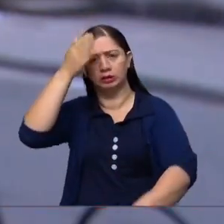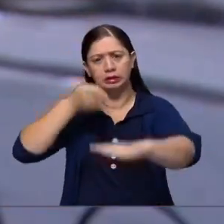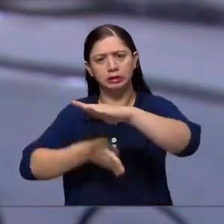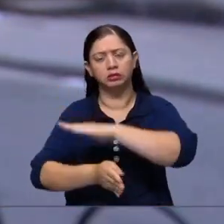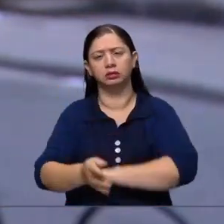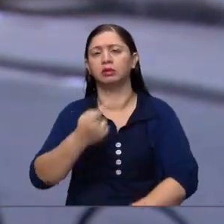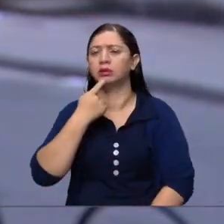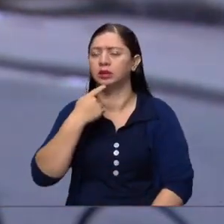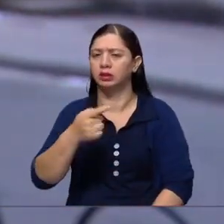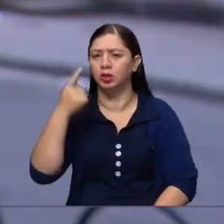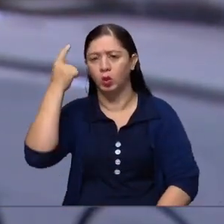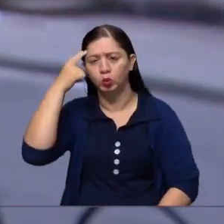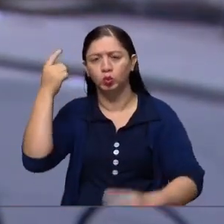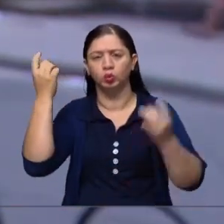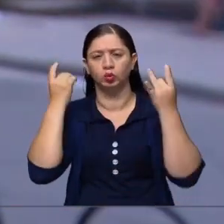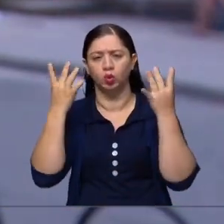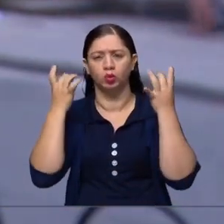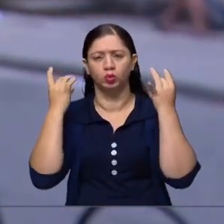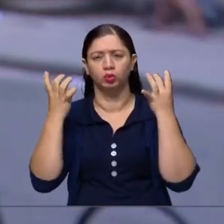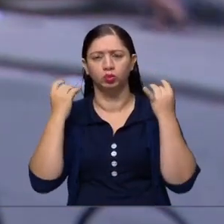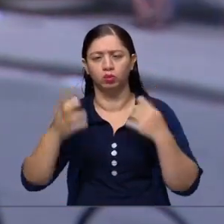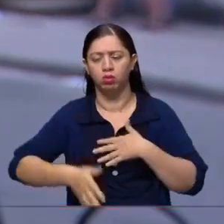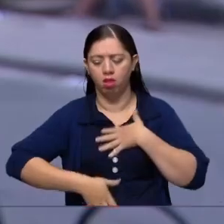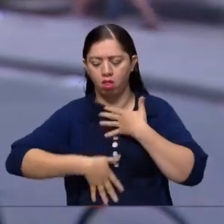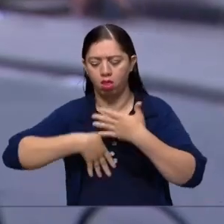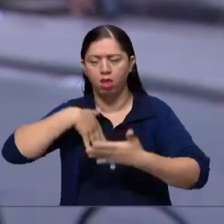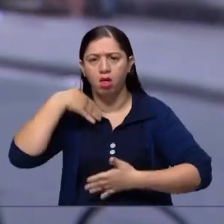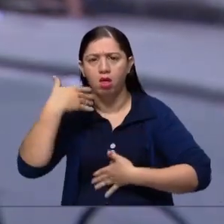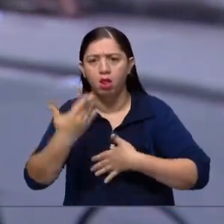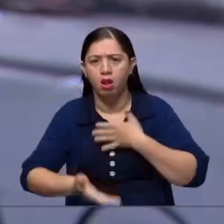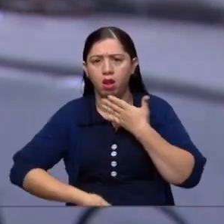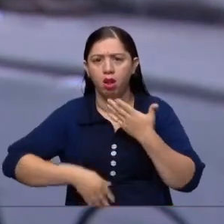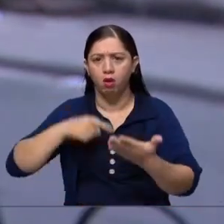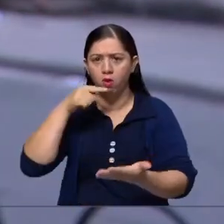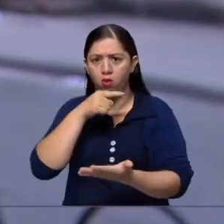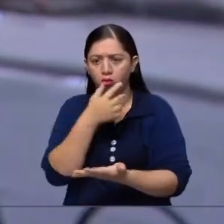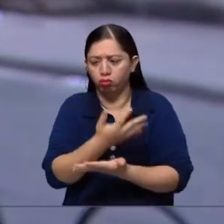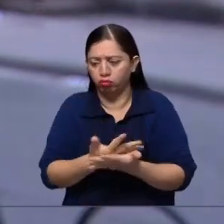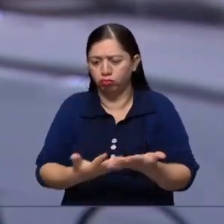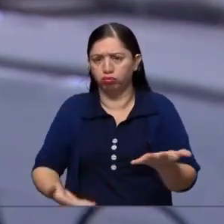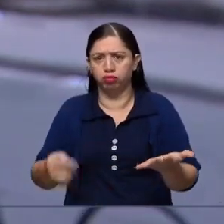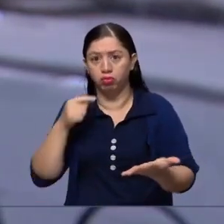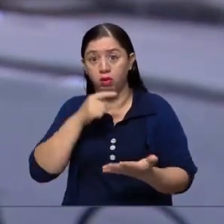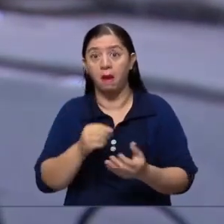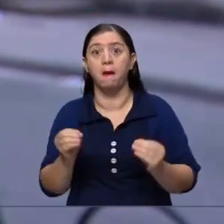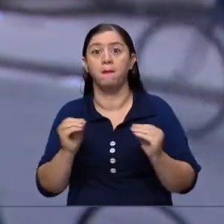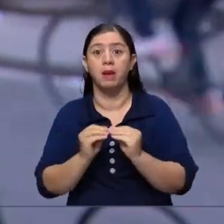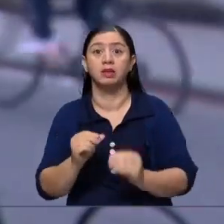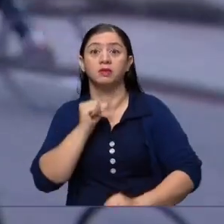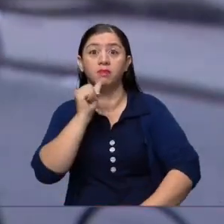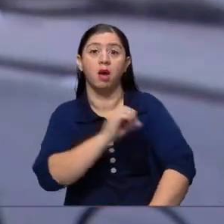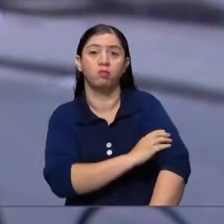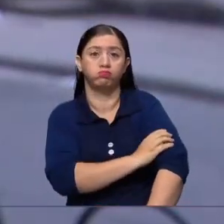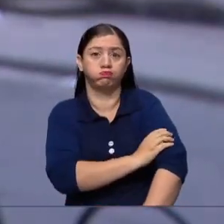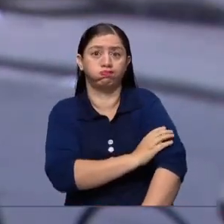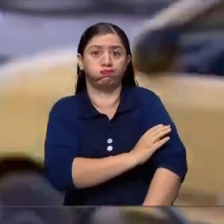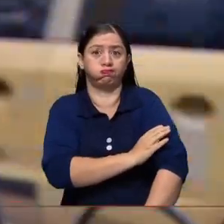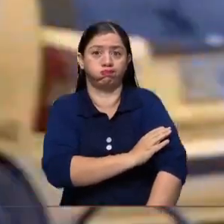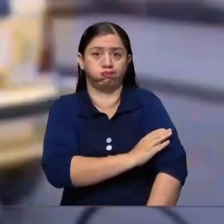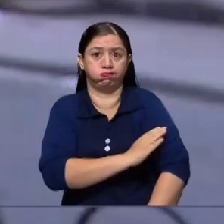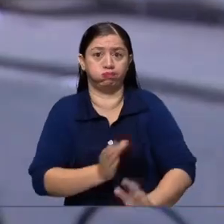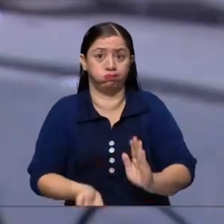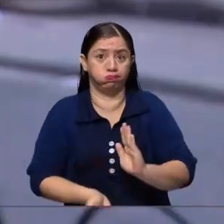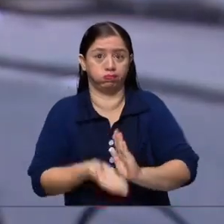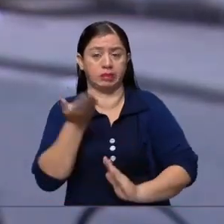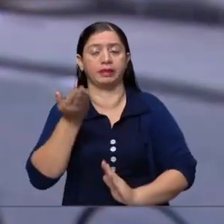un fuerte dolor de cabeza y vomitaba sangre. Tenía, además, ella era hipertensa. Sin embargo, en el triage, es lo que ha dicho